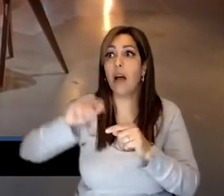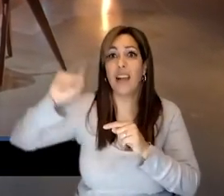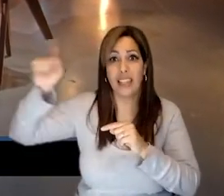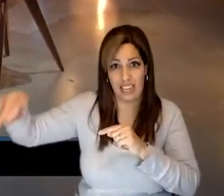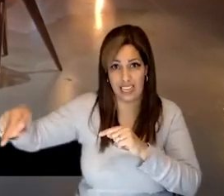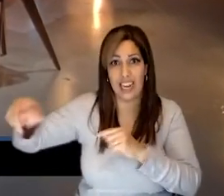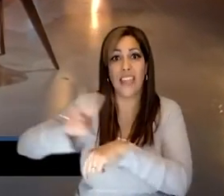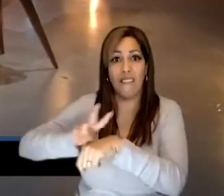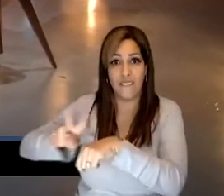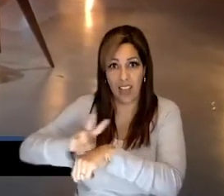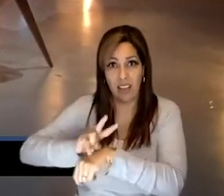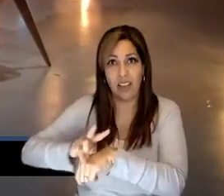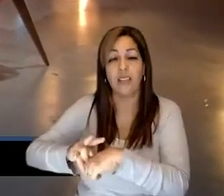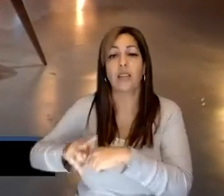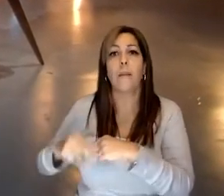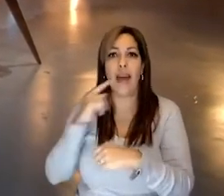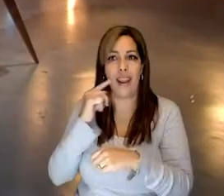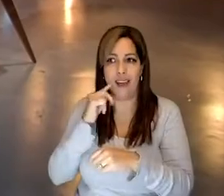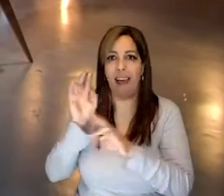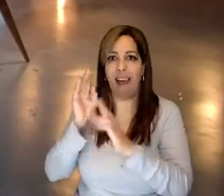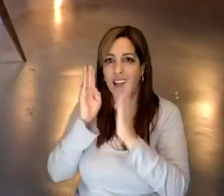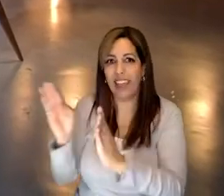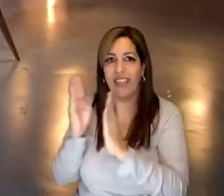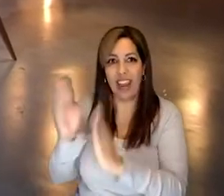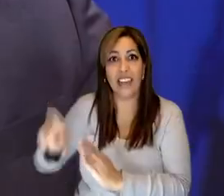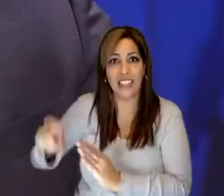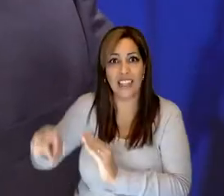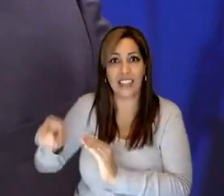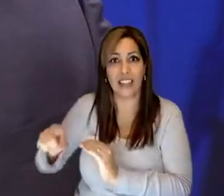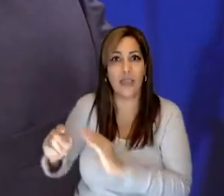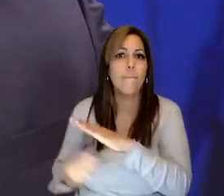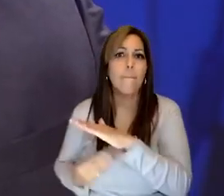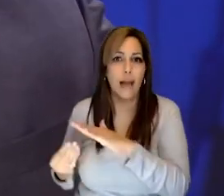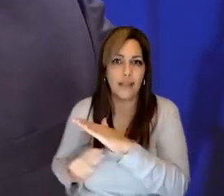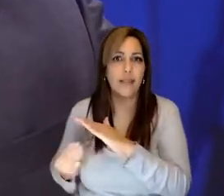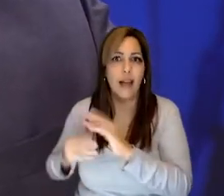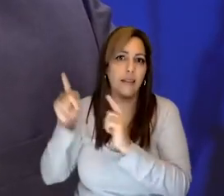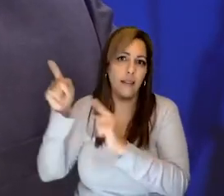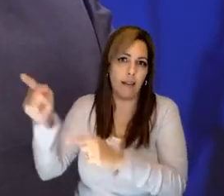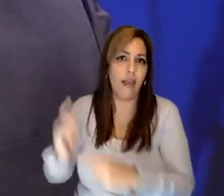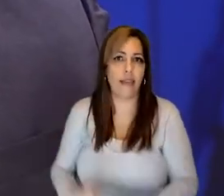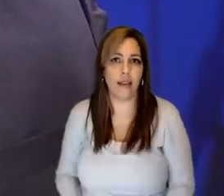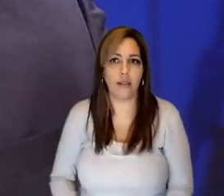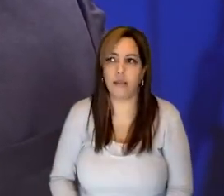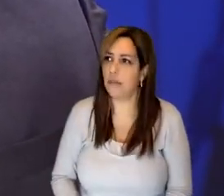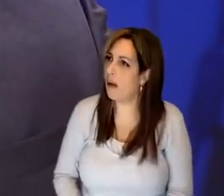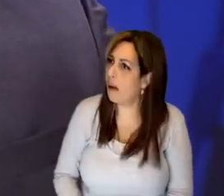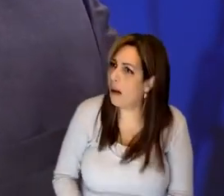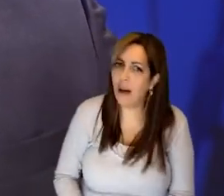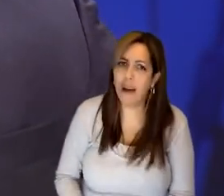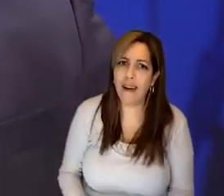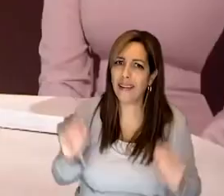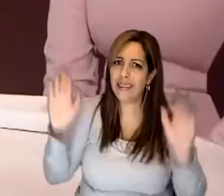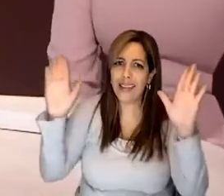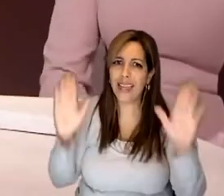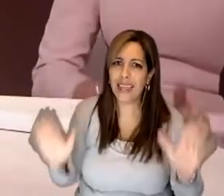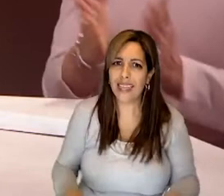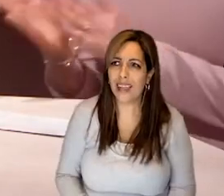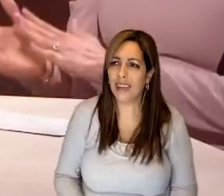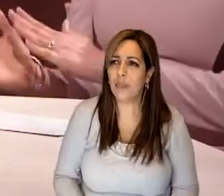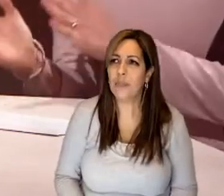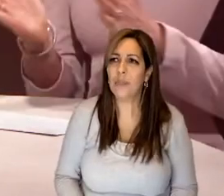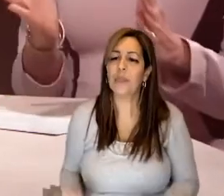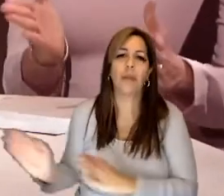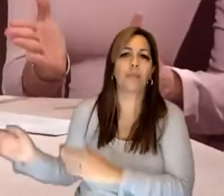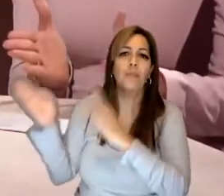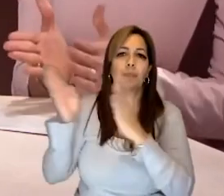Qué la isla bien. Municipio, en la área de outpatient, para atender a las necesidades más básicas que tienen los viequenses. Muy merecido para los viequenses. Bueno,